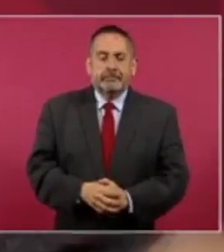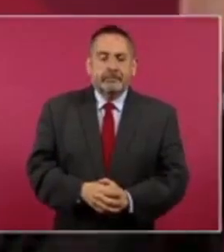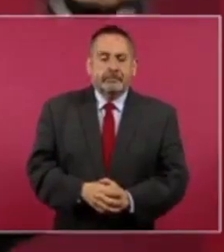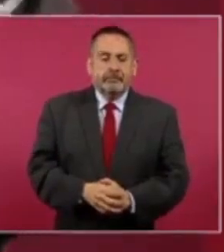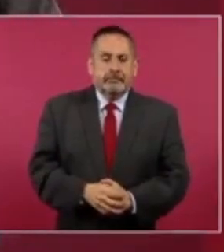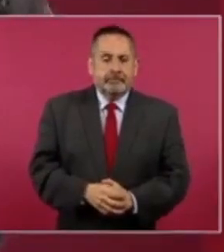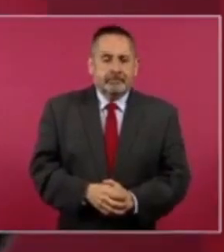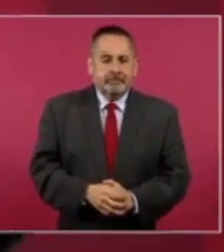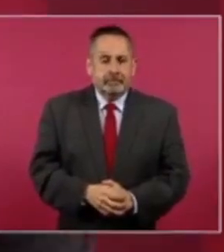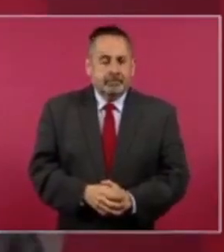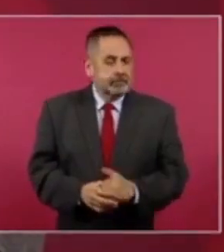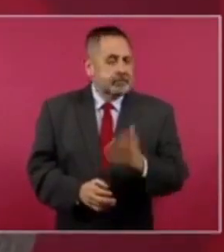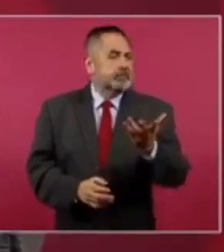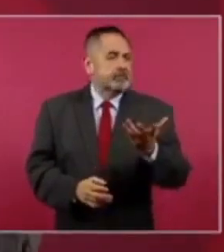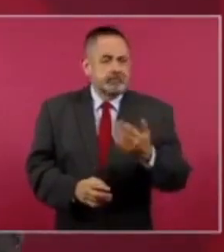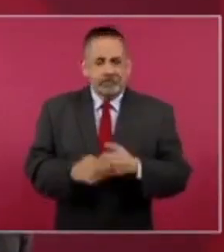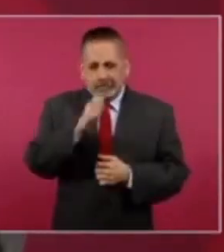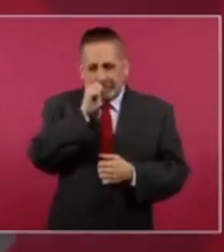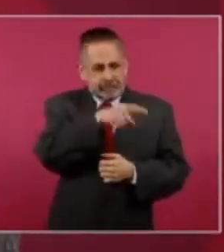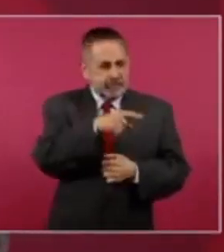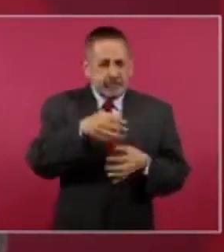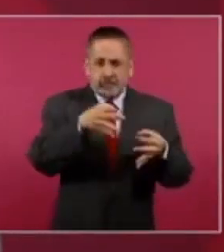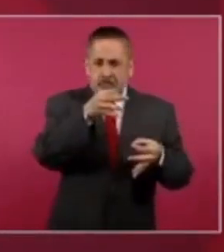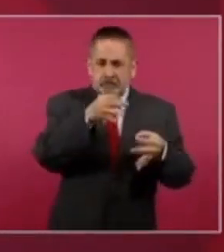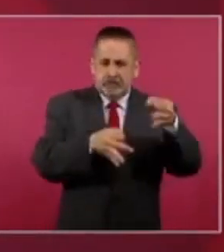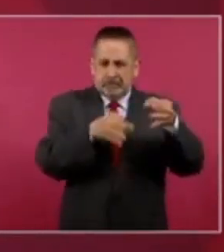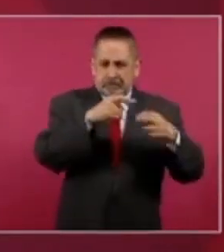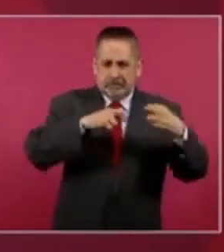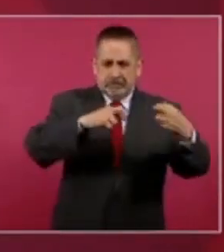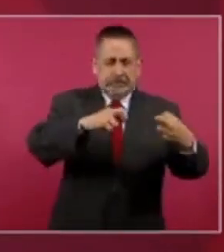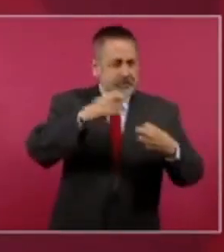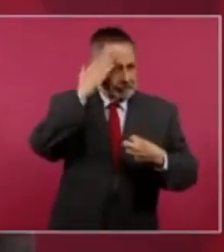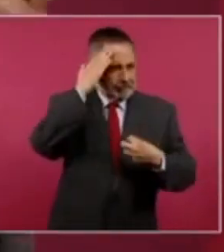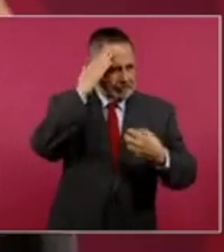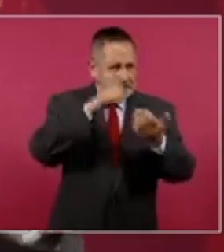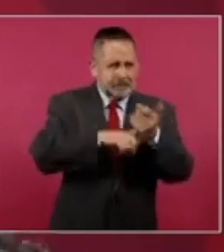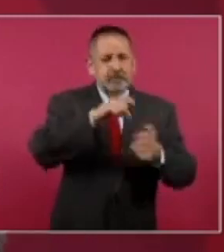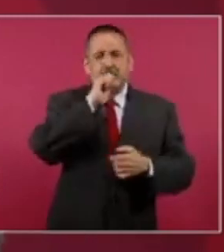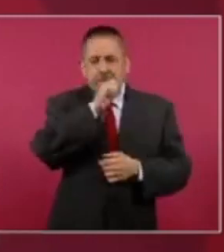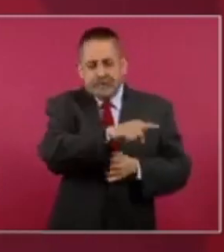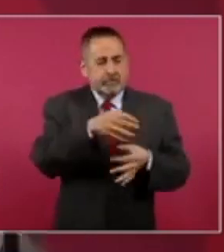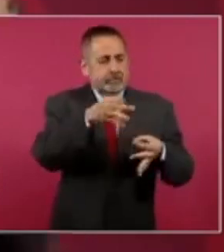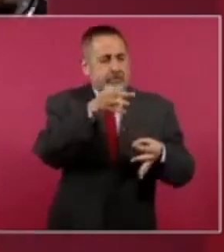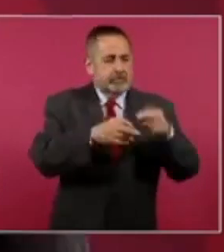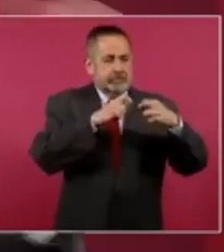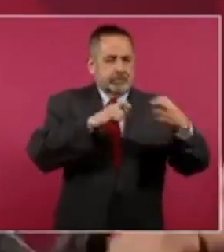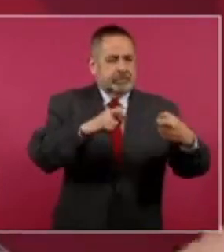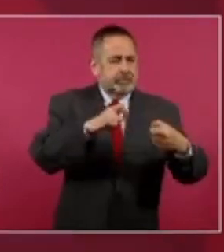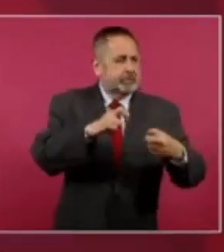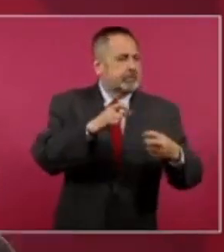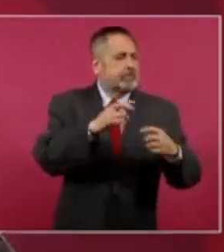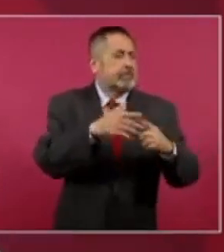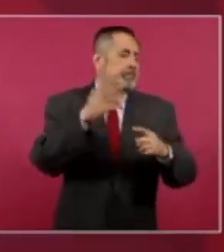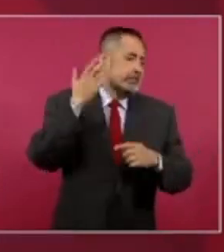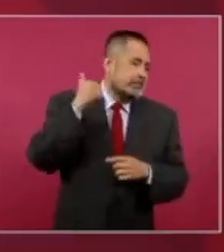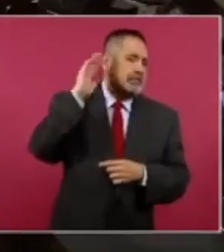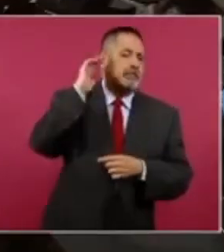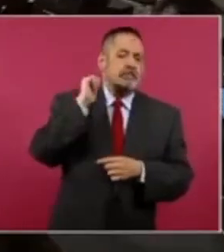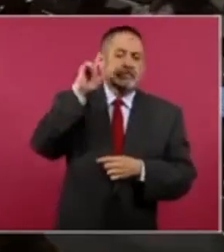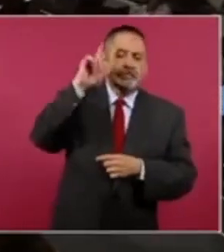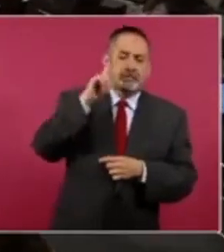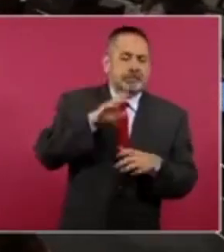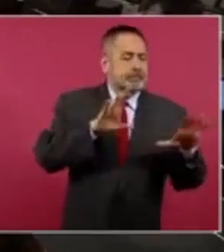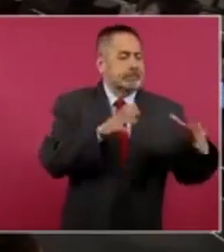¿Qué no los ministros de la Corte y el presidente de la Corte eran como empleados del presidente de